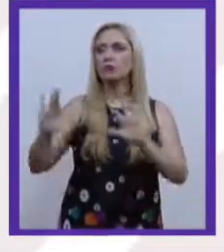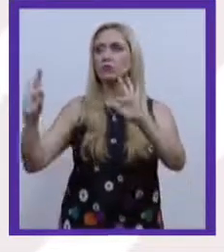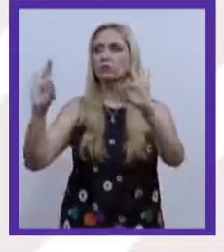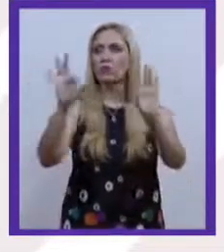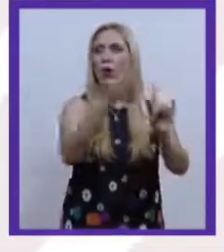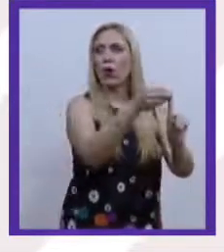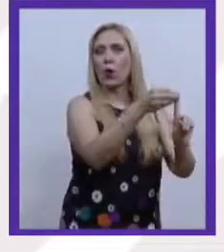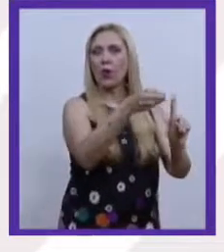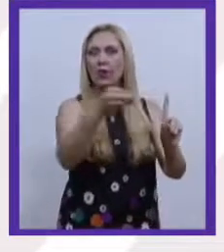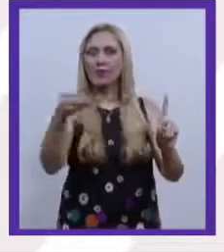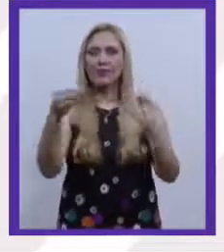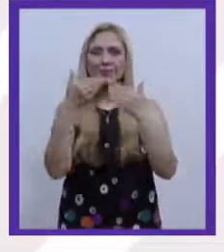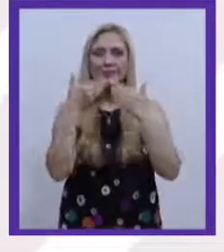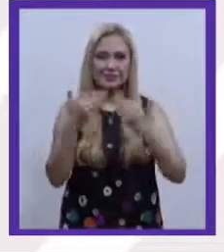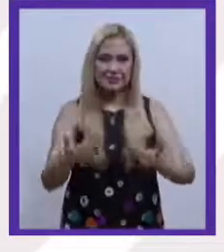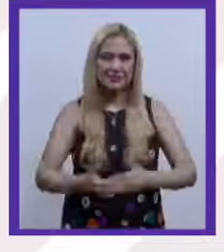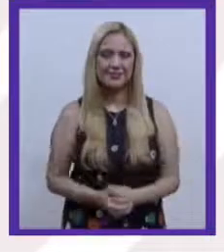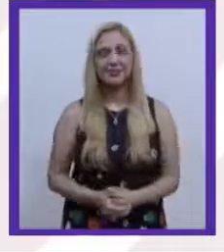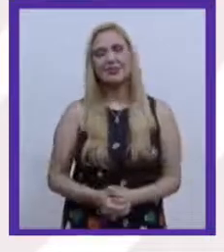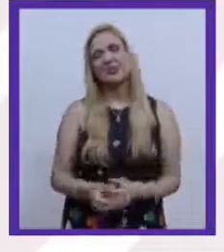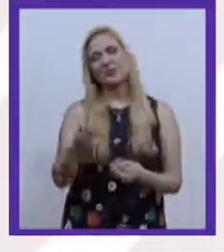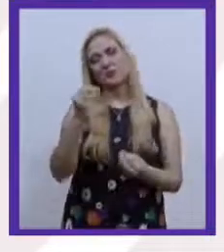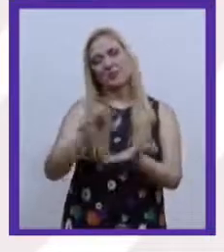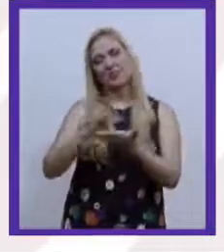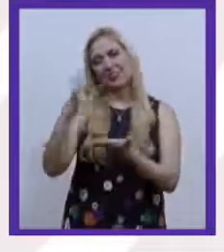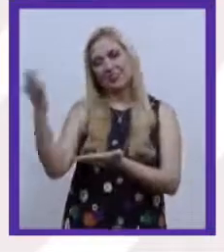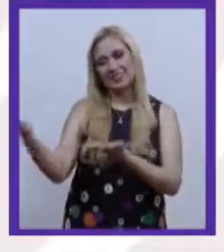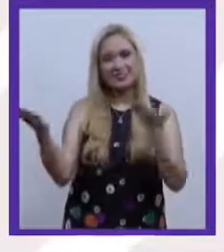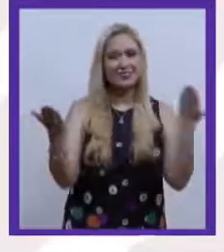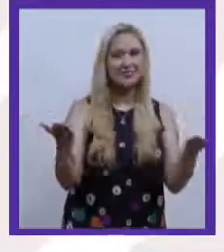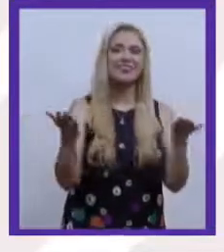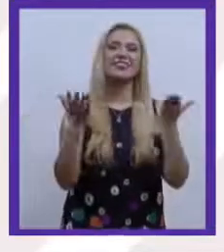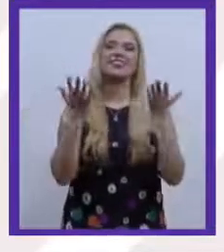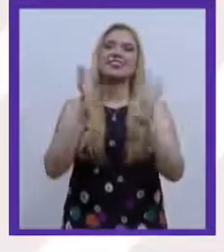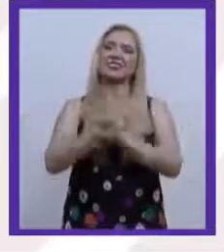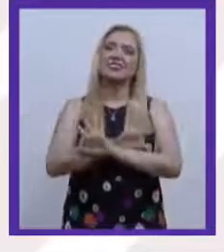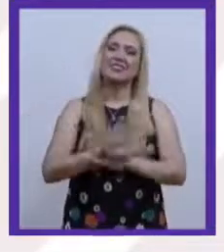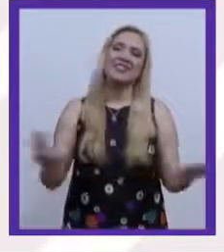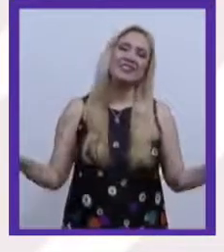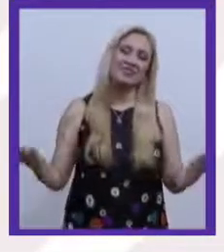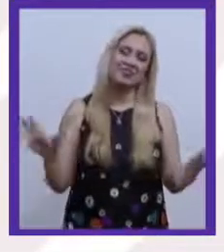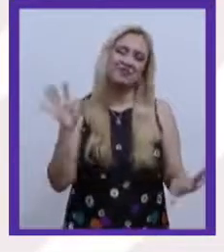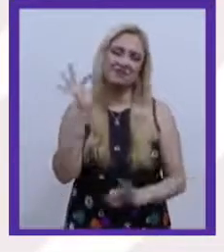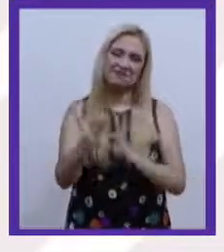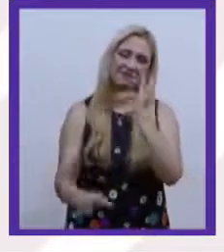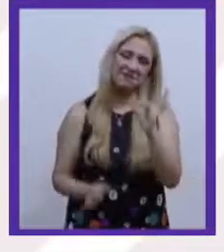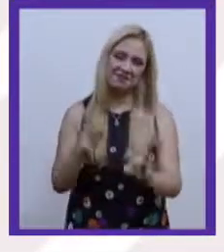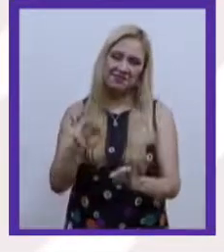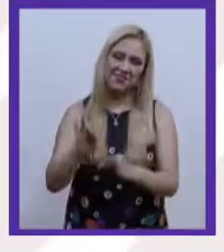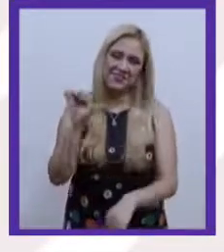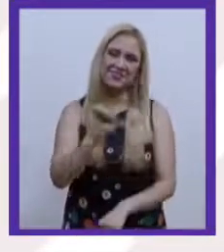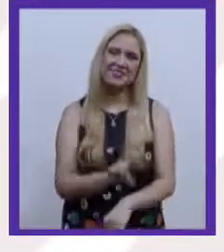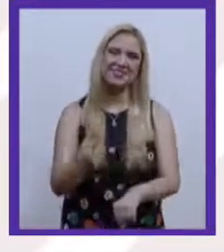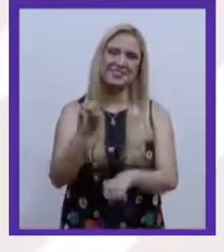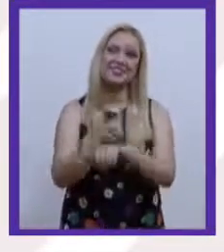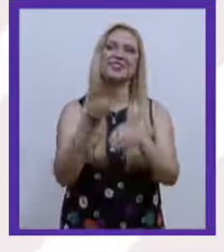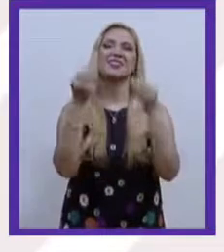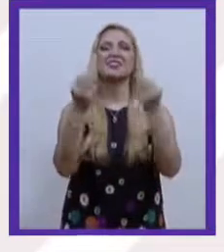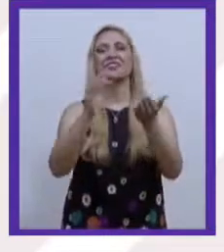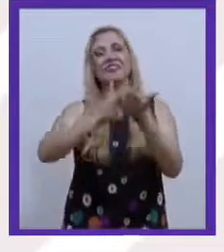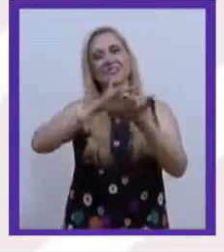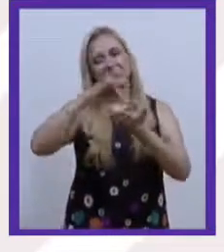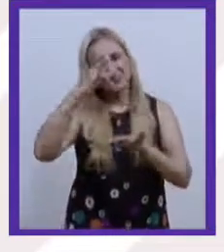Muchas gracias, senadora. Pues, como siempre, este programa se va como agua. Hemos llegado al final de Espacio Diverso.